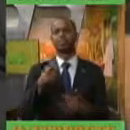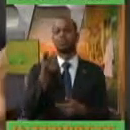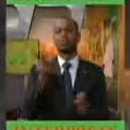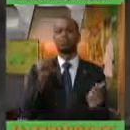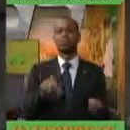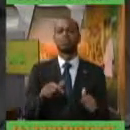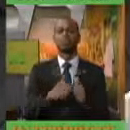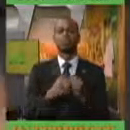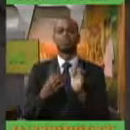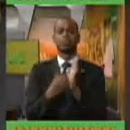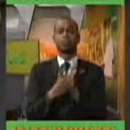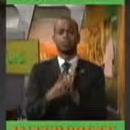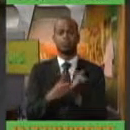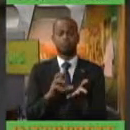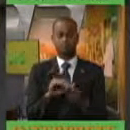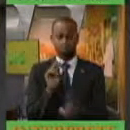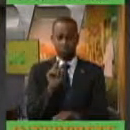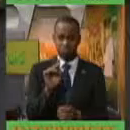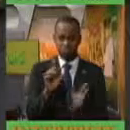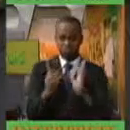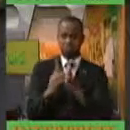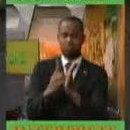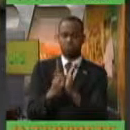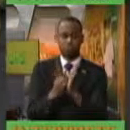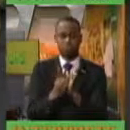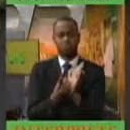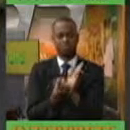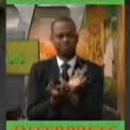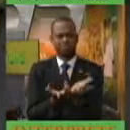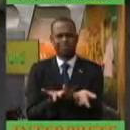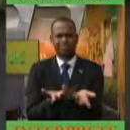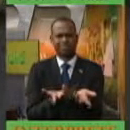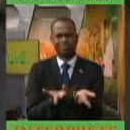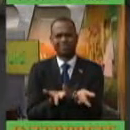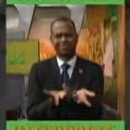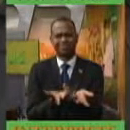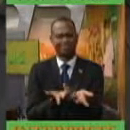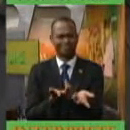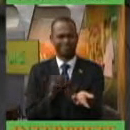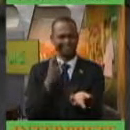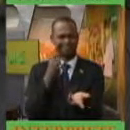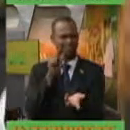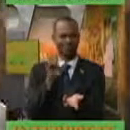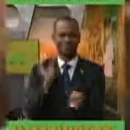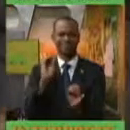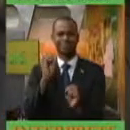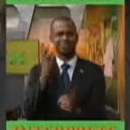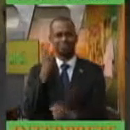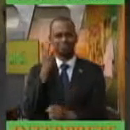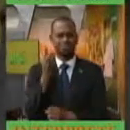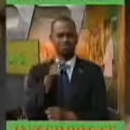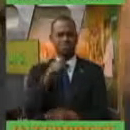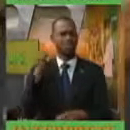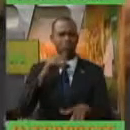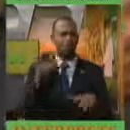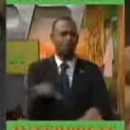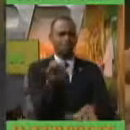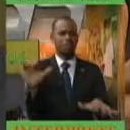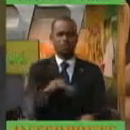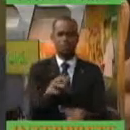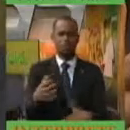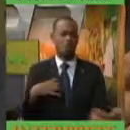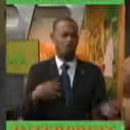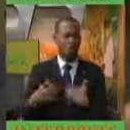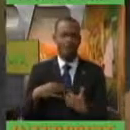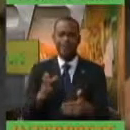con discapacidad, que tú no le puedes ver la discapacidad, porque sencillamente lo que está siempre produciendo, nunca se